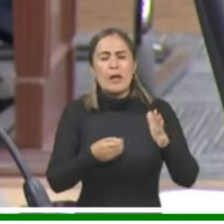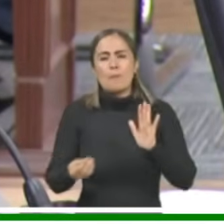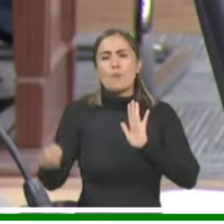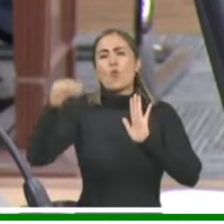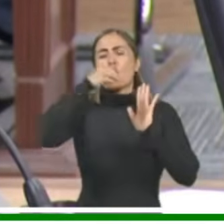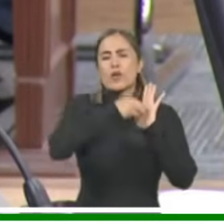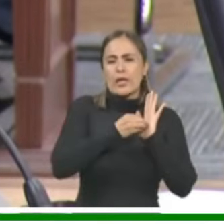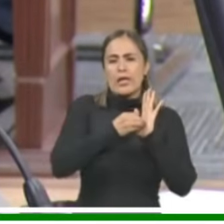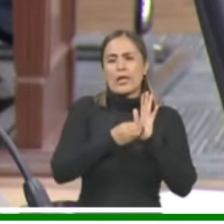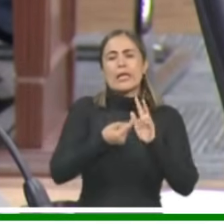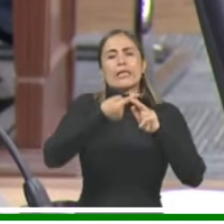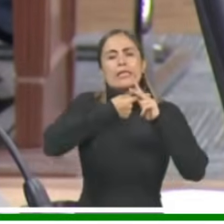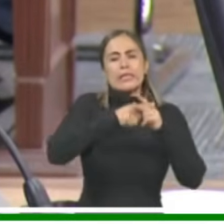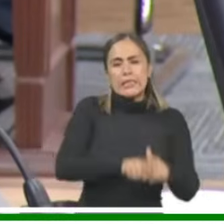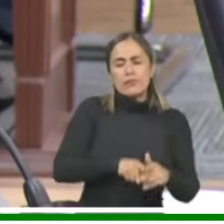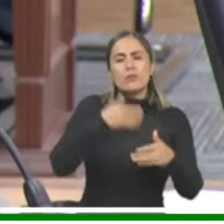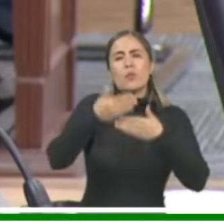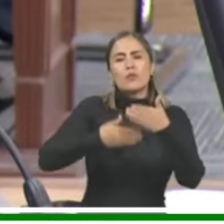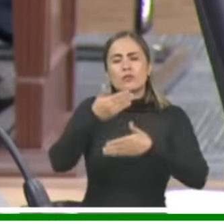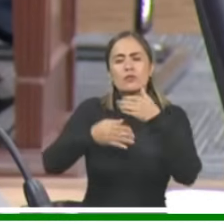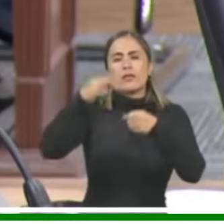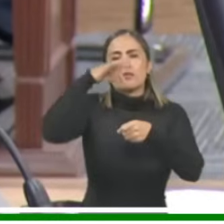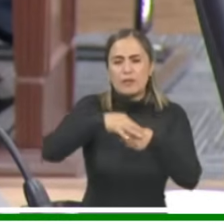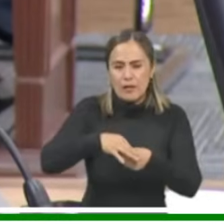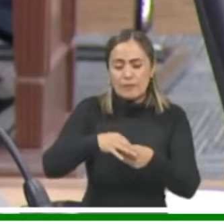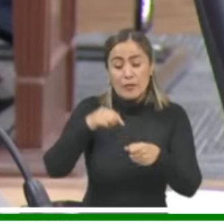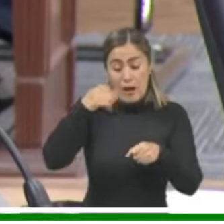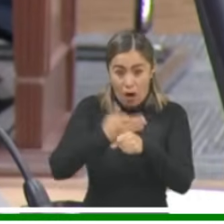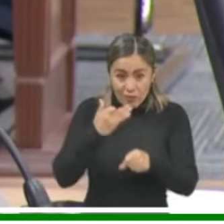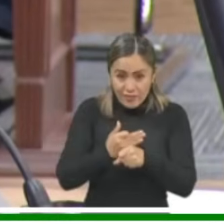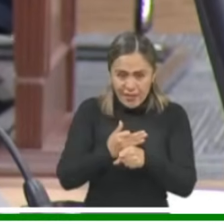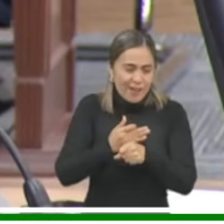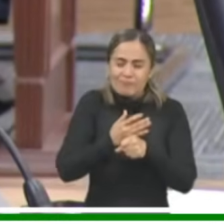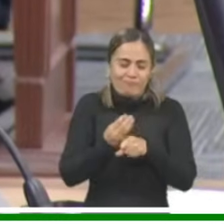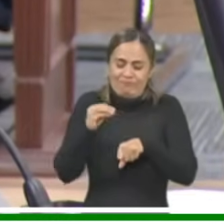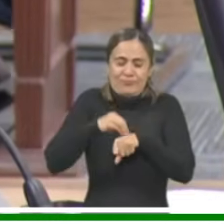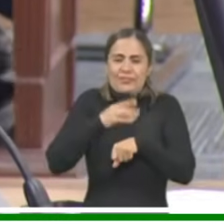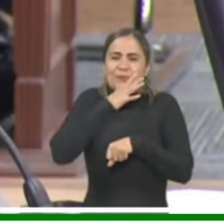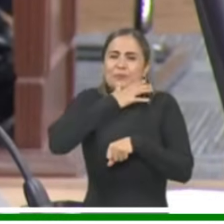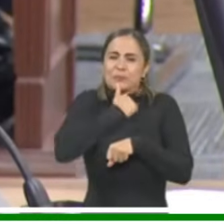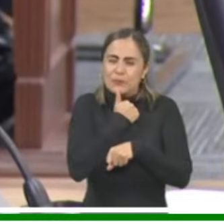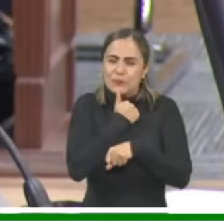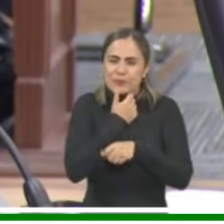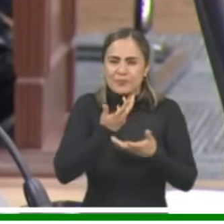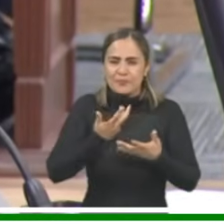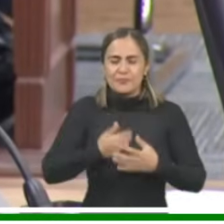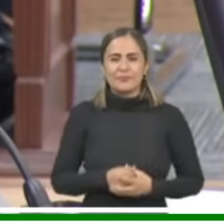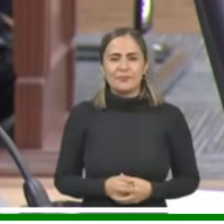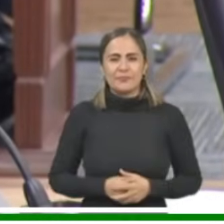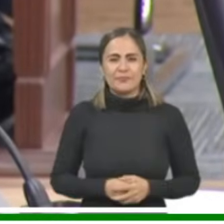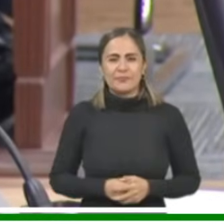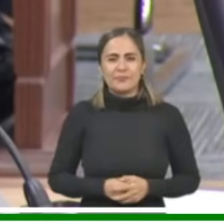el inicio del proceso electoral, lo cual materialmente ya no se hizo. En ese sentido, me parece